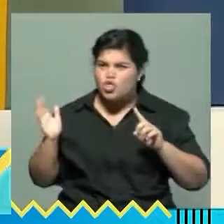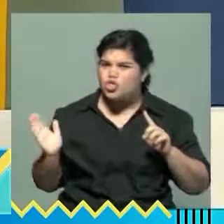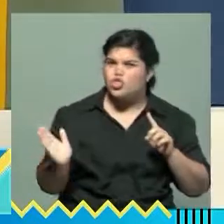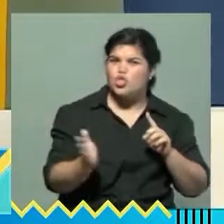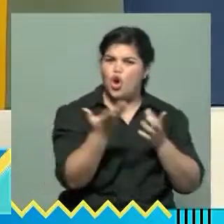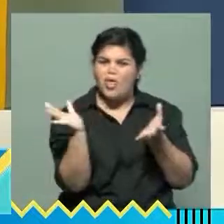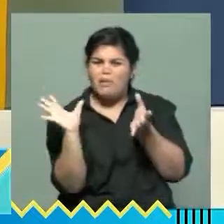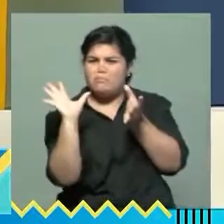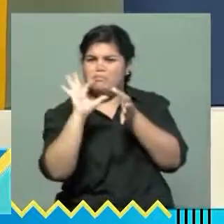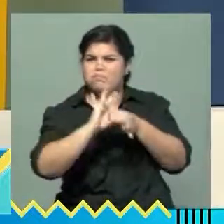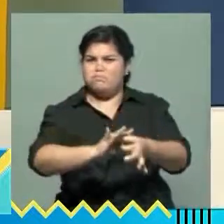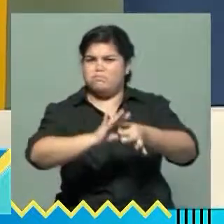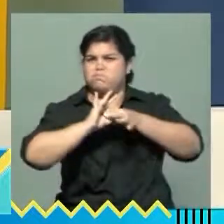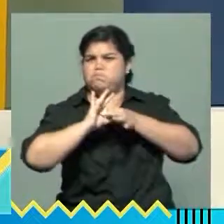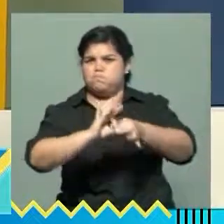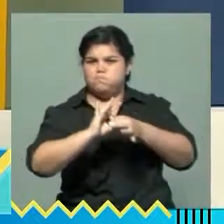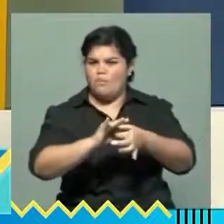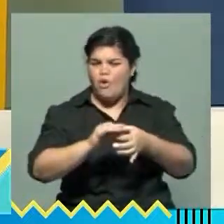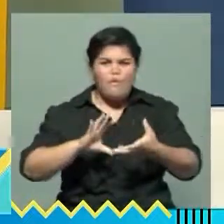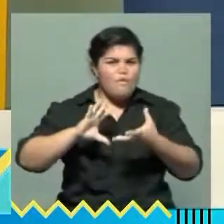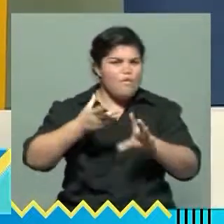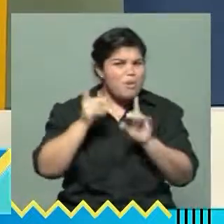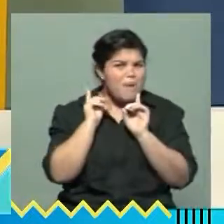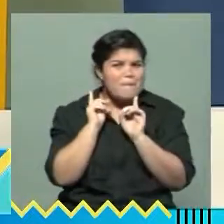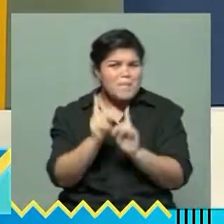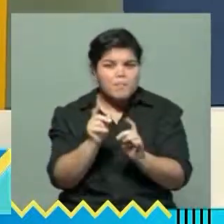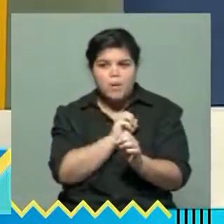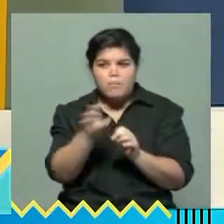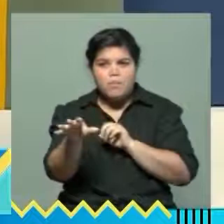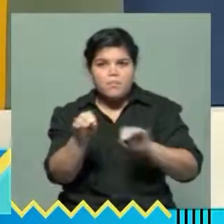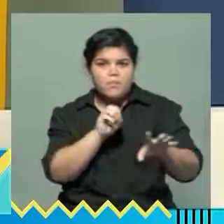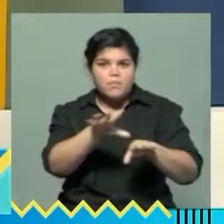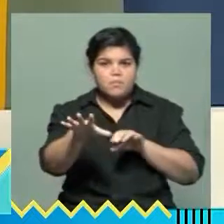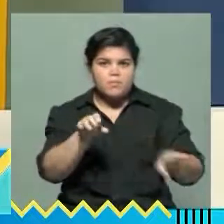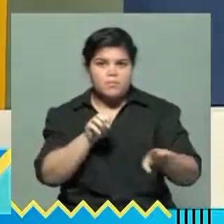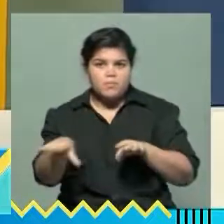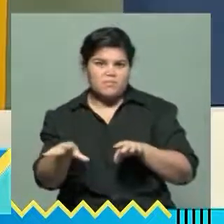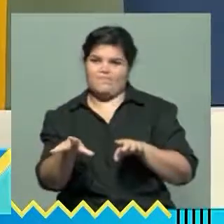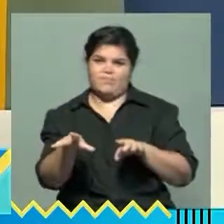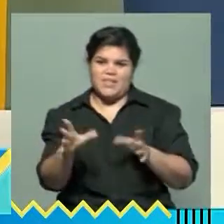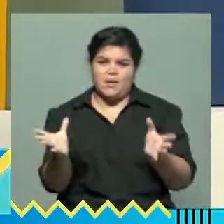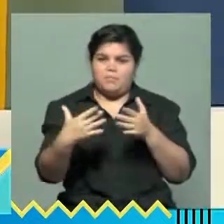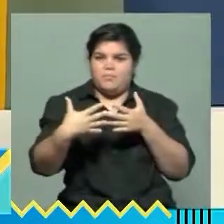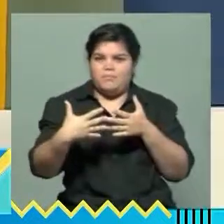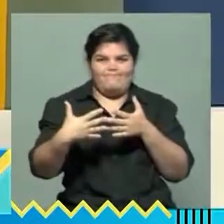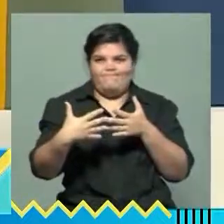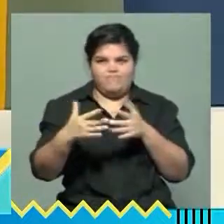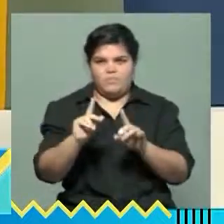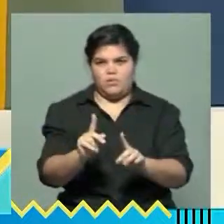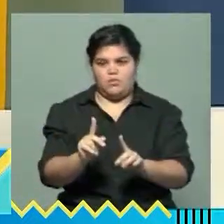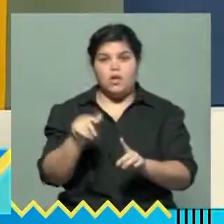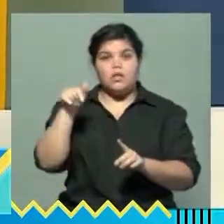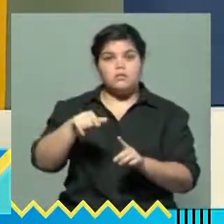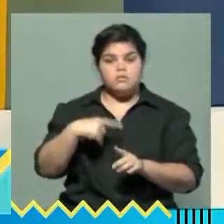está totalmente habilitada de la misma manera para conducir impulsos eléctricos, ¿verdad? Entonces, Bien. Fíjense que nosotros tenemos algo